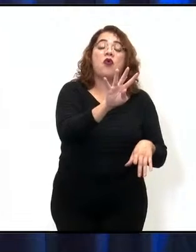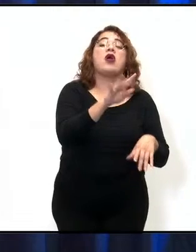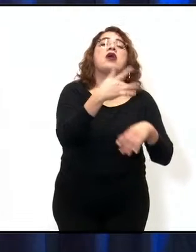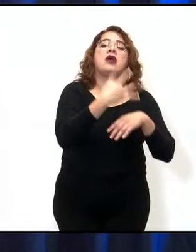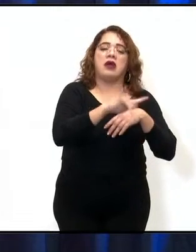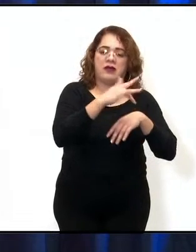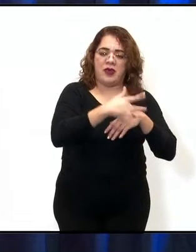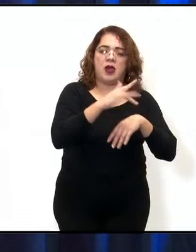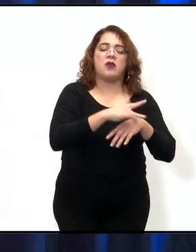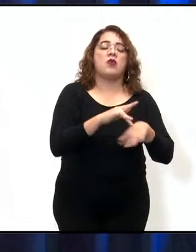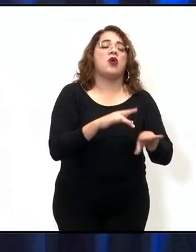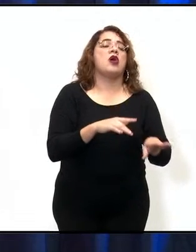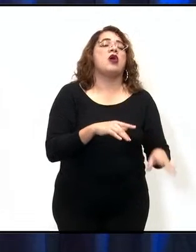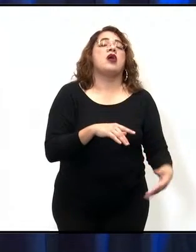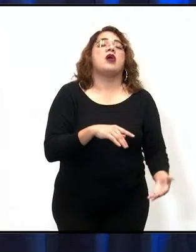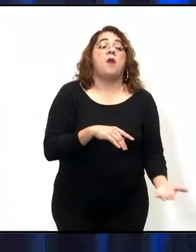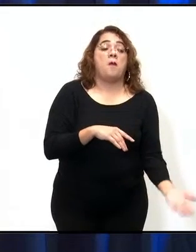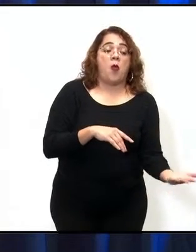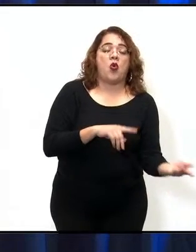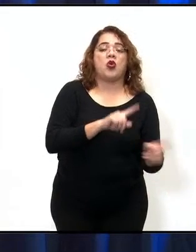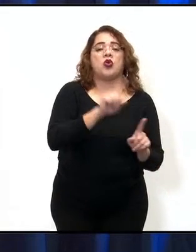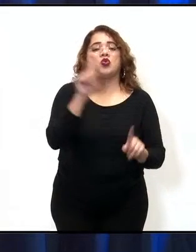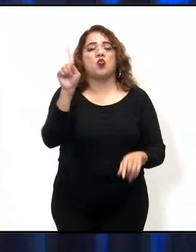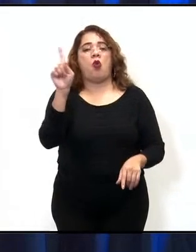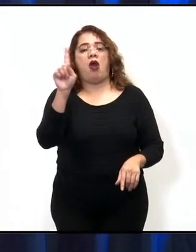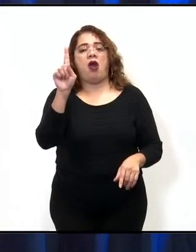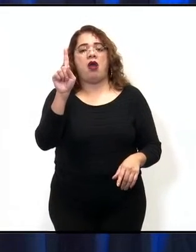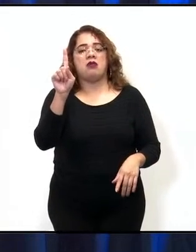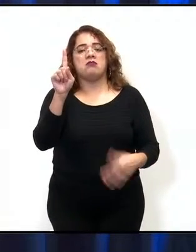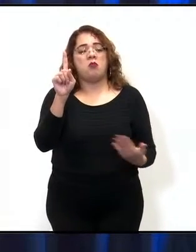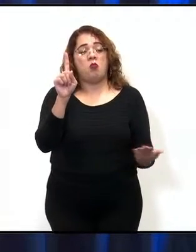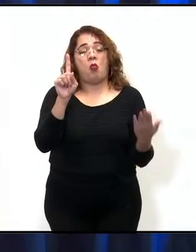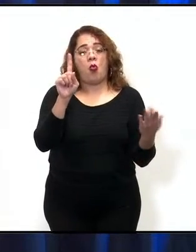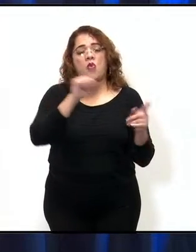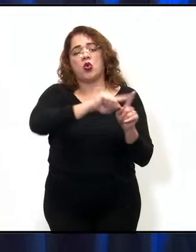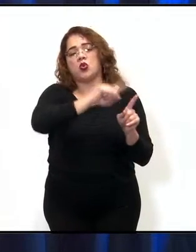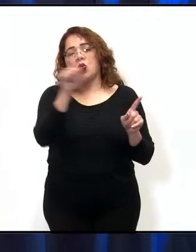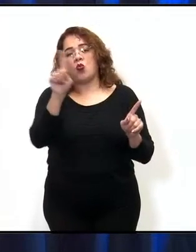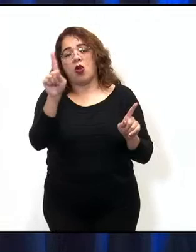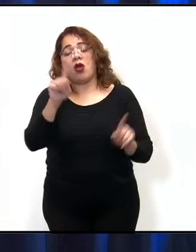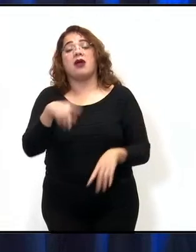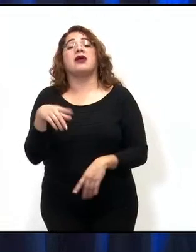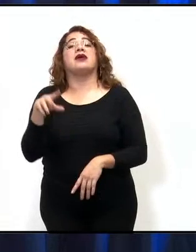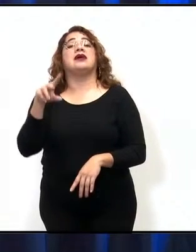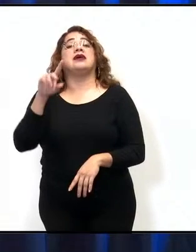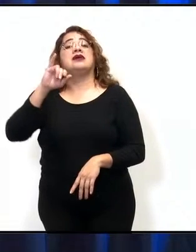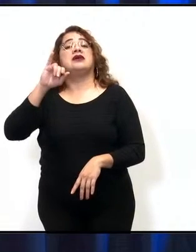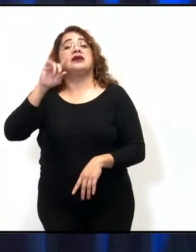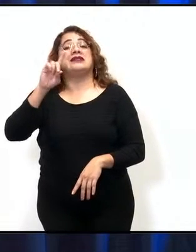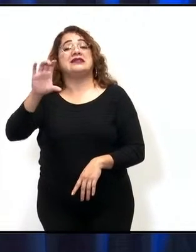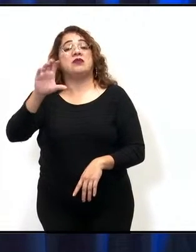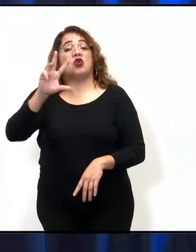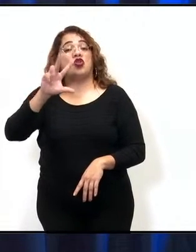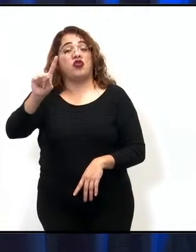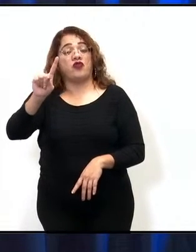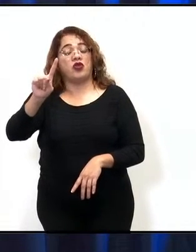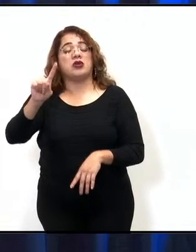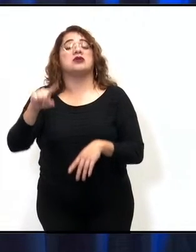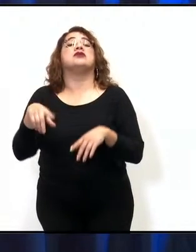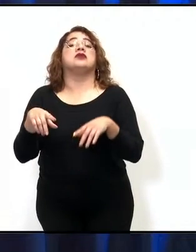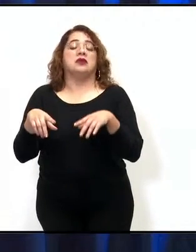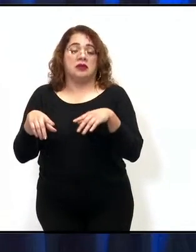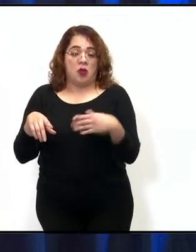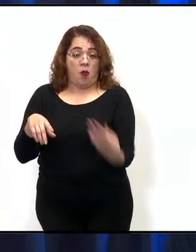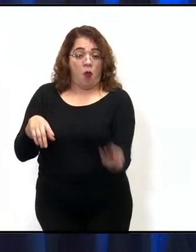estarán disponibles hasta la 1 de la tarde en ubicaciones administradas por la ciudad en Nochebuena, el 24